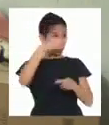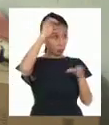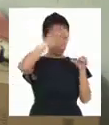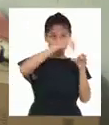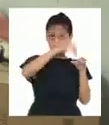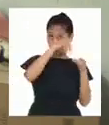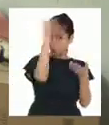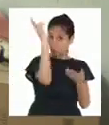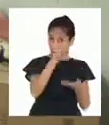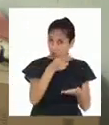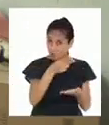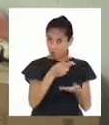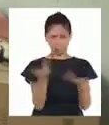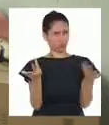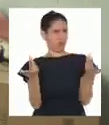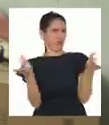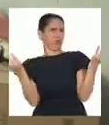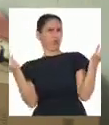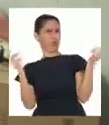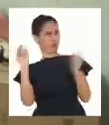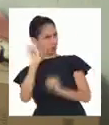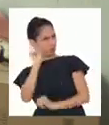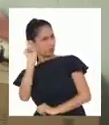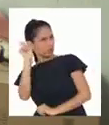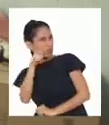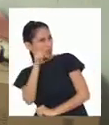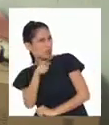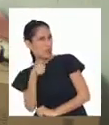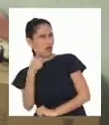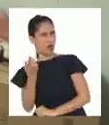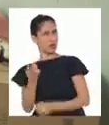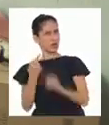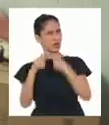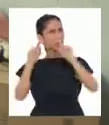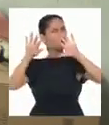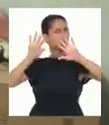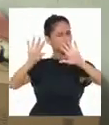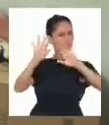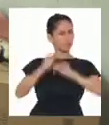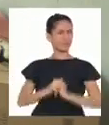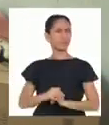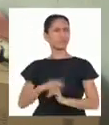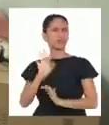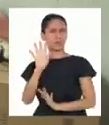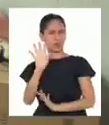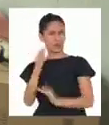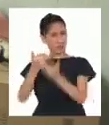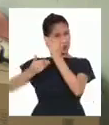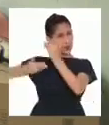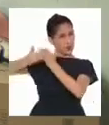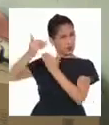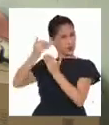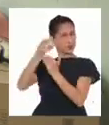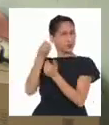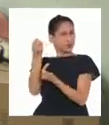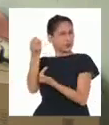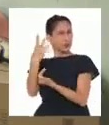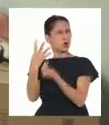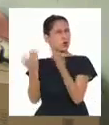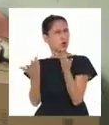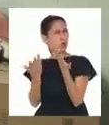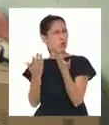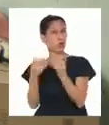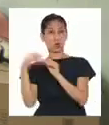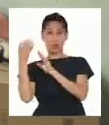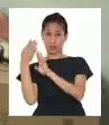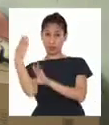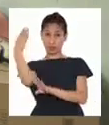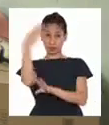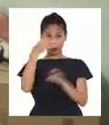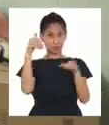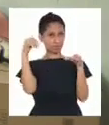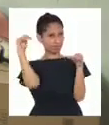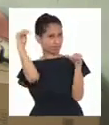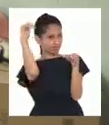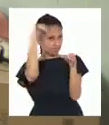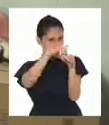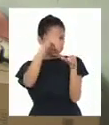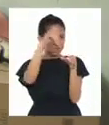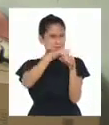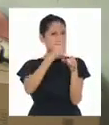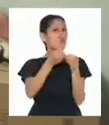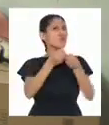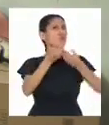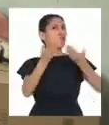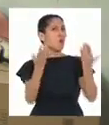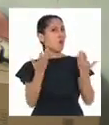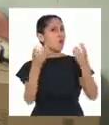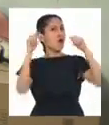Como me dijeron hace un rato, para entender cómo funciona el derecho al sufragio en el país, es necesario comprender que este